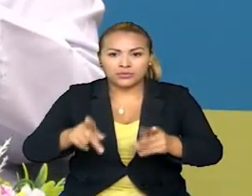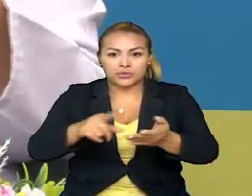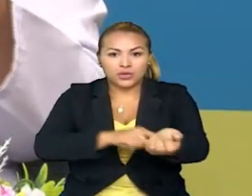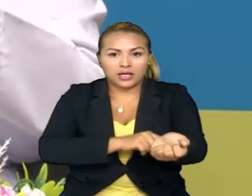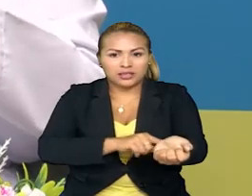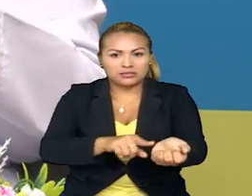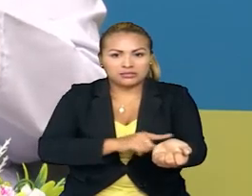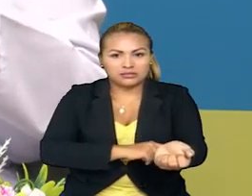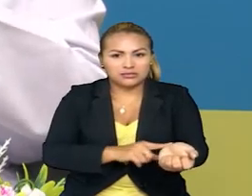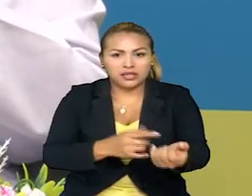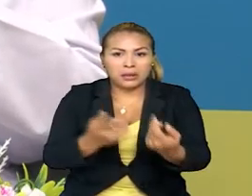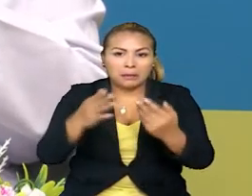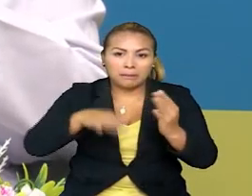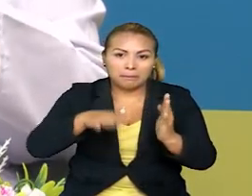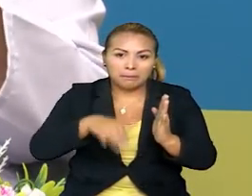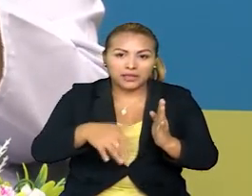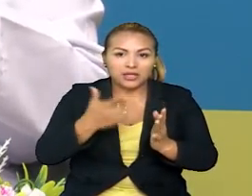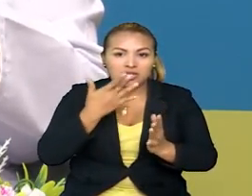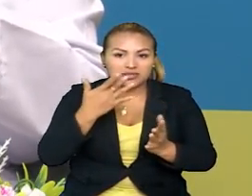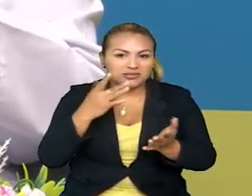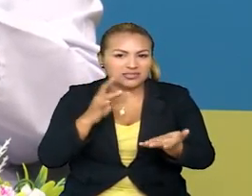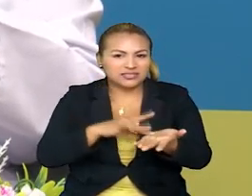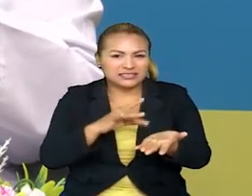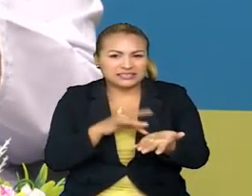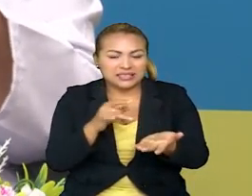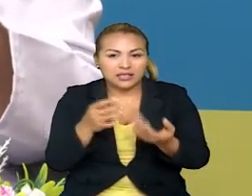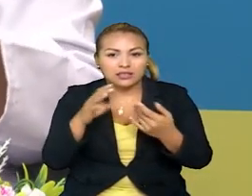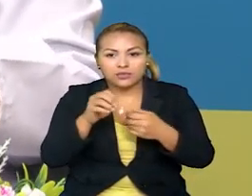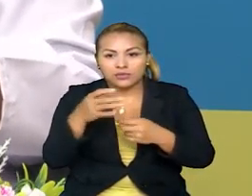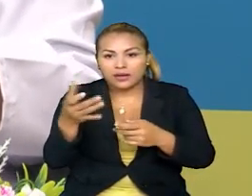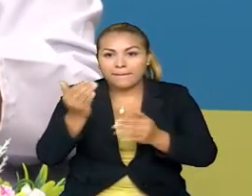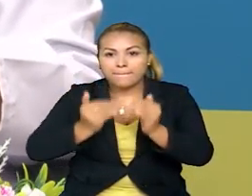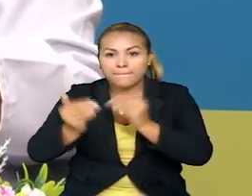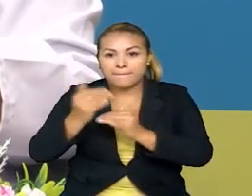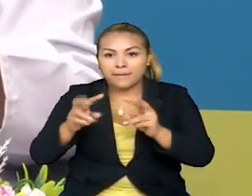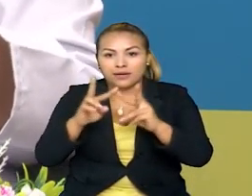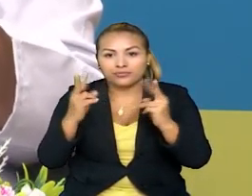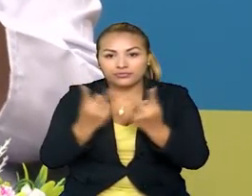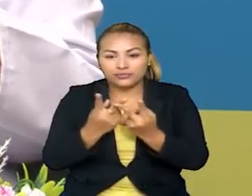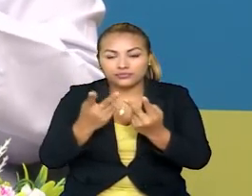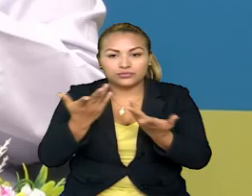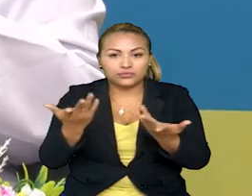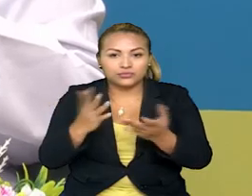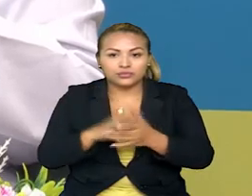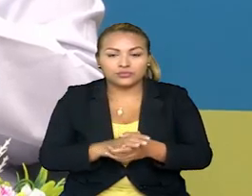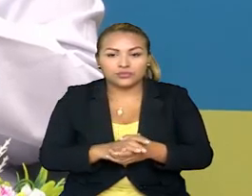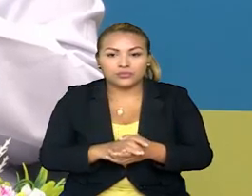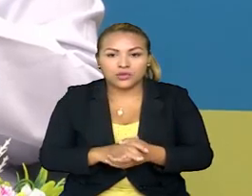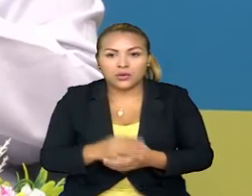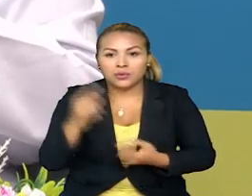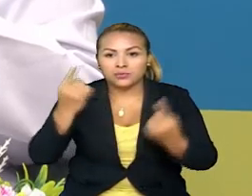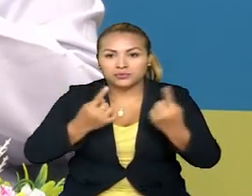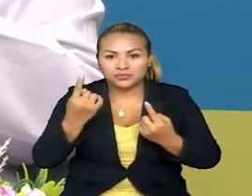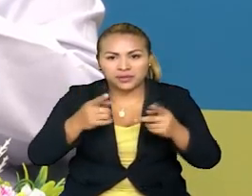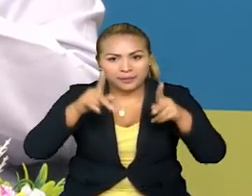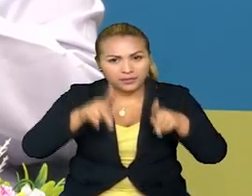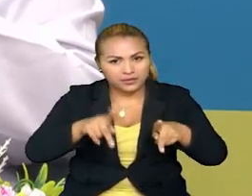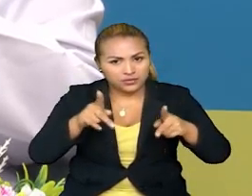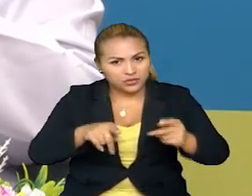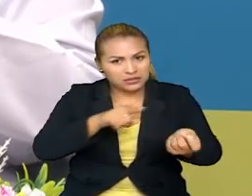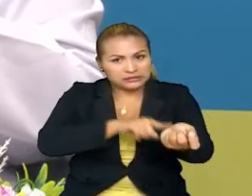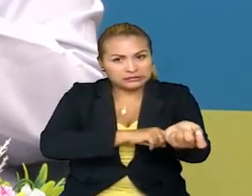- al menos azúcar bastante fruta y verdura y disminuir los carbohidratos cuál es la mejor alimentación para el hipertenso